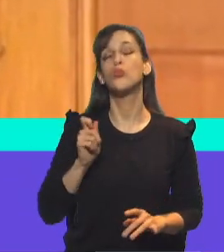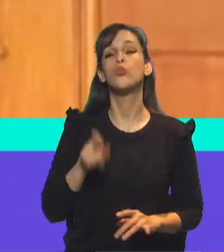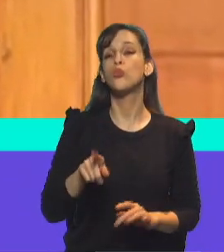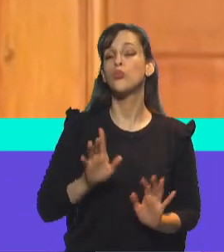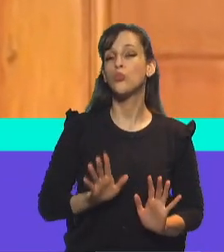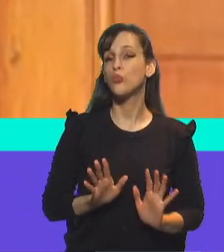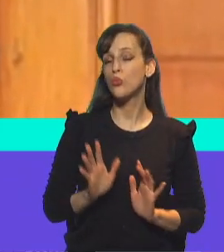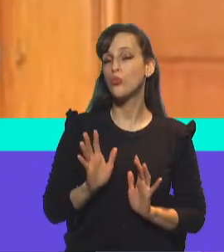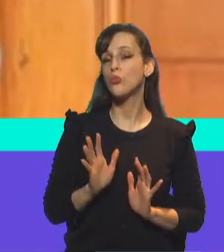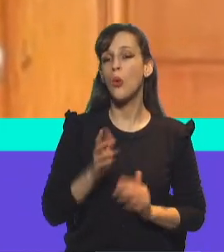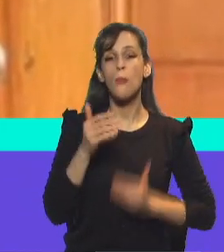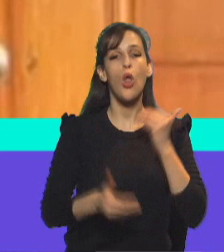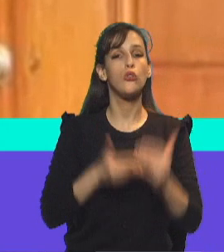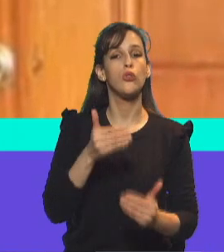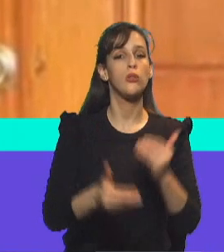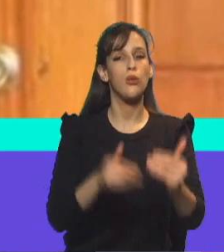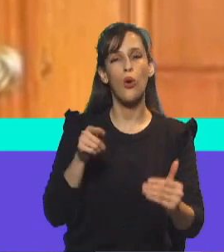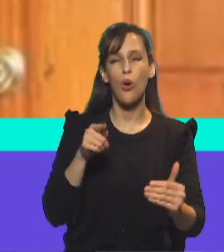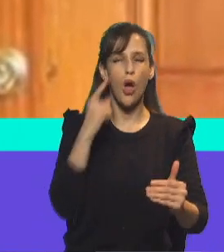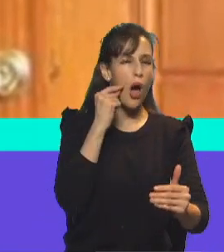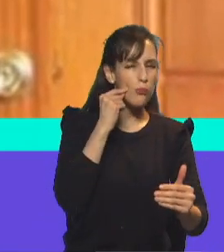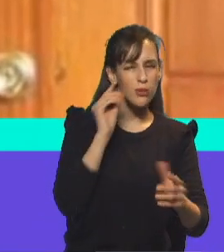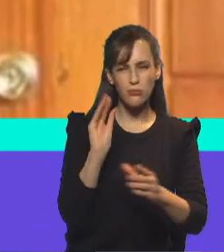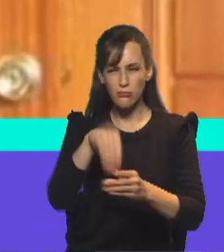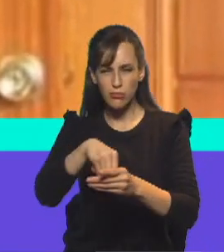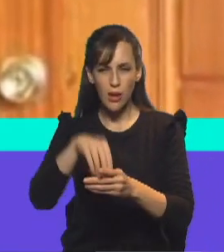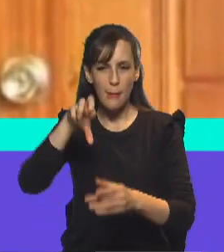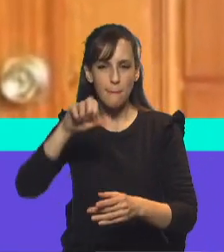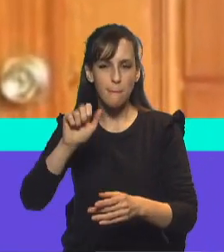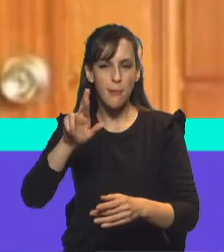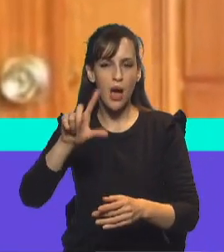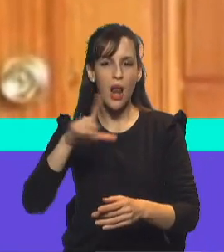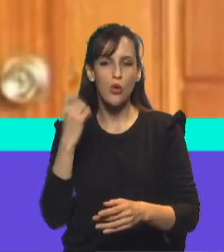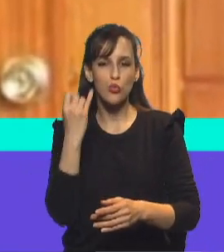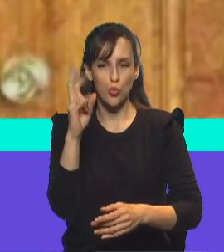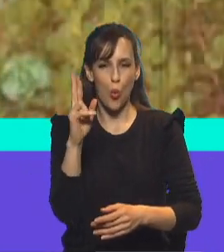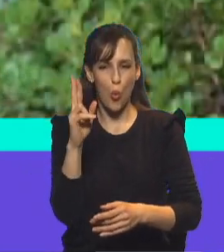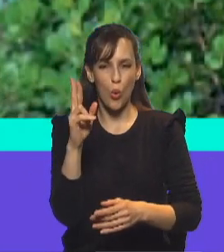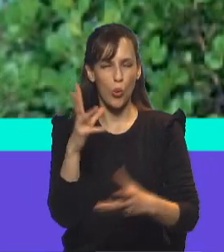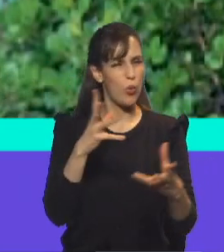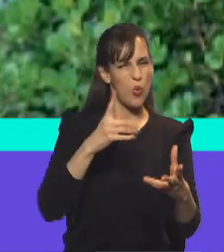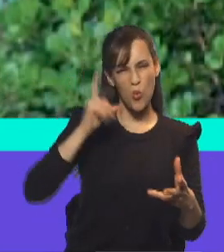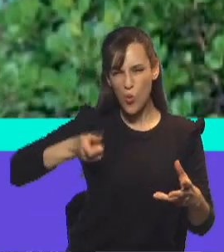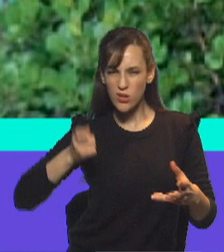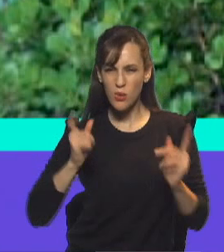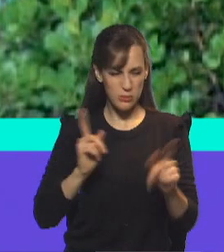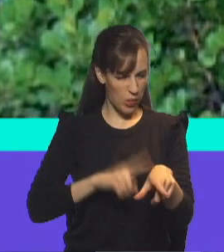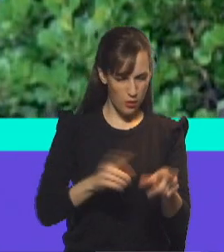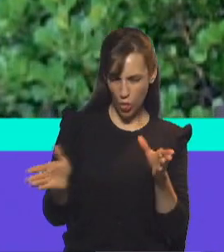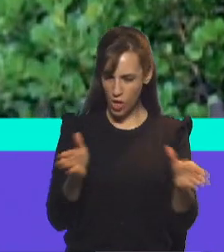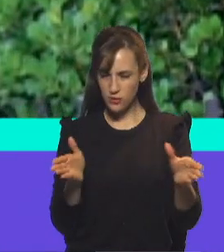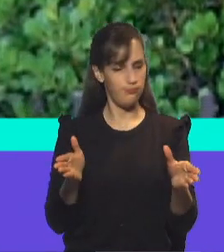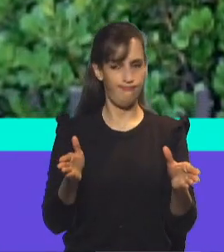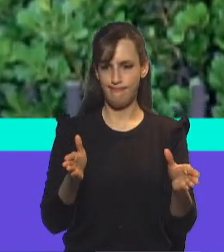pasos, no puede estar integrando el Parlasur un señor de esta conducta. A nosotros, yo salí del